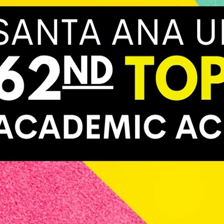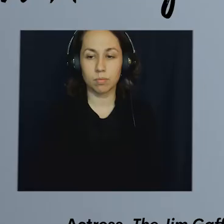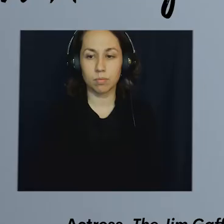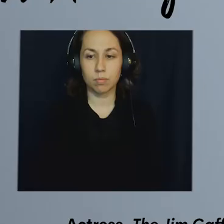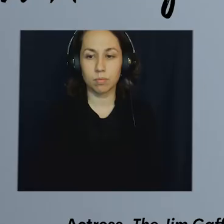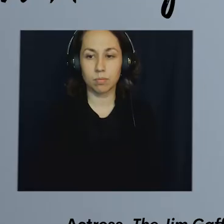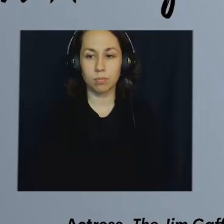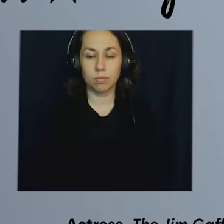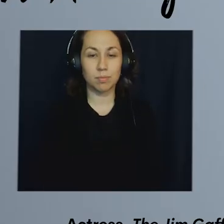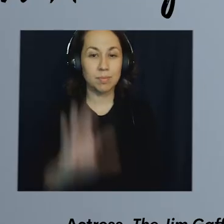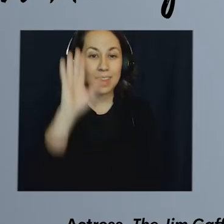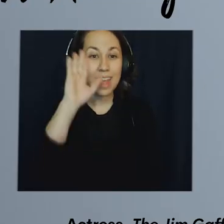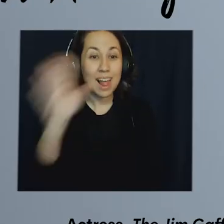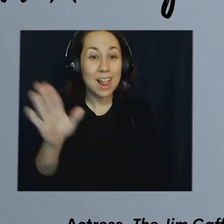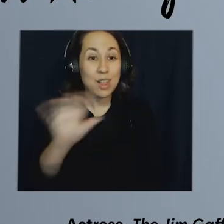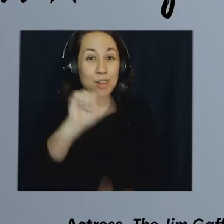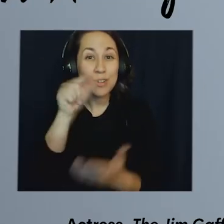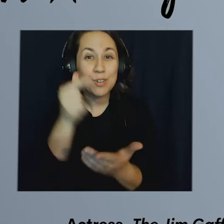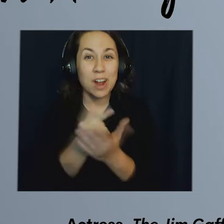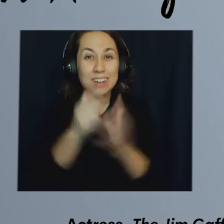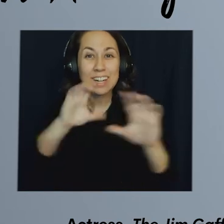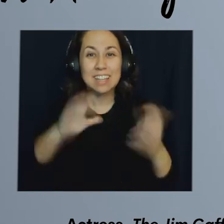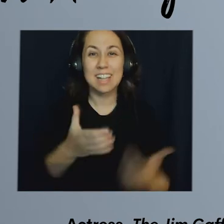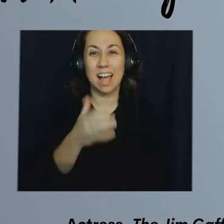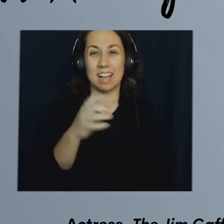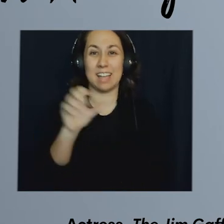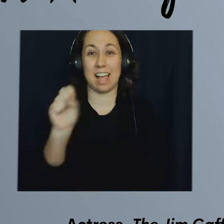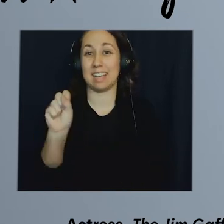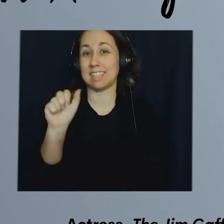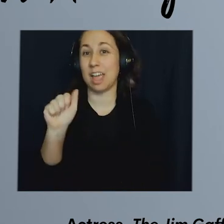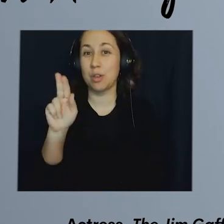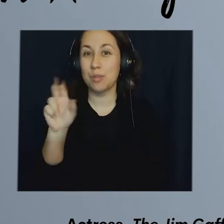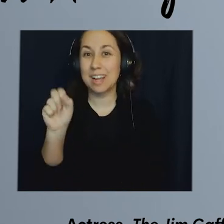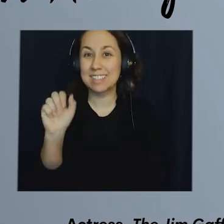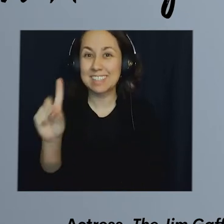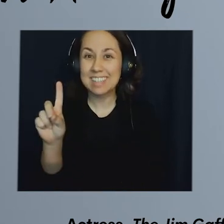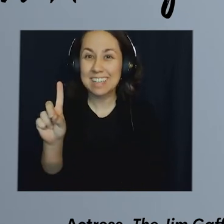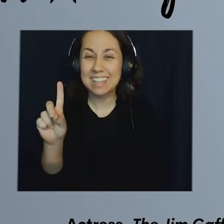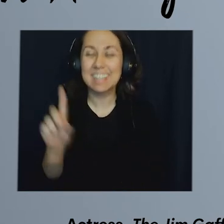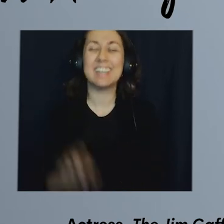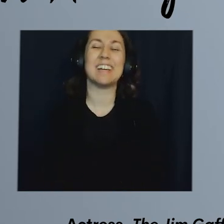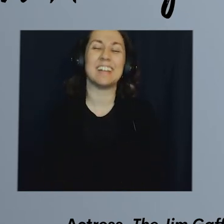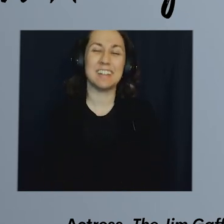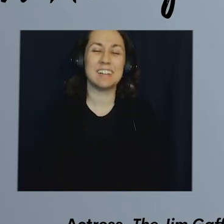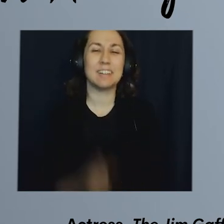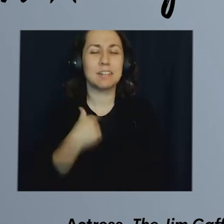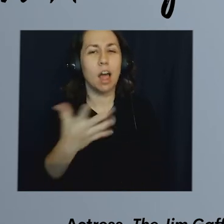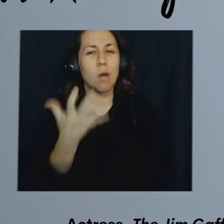Hello, graduating class of SAUSD.